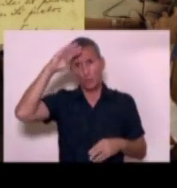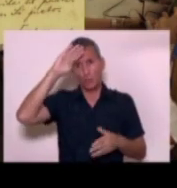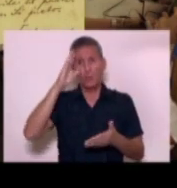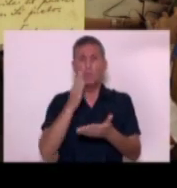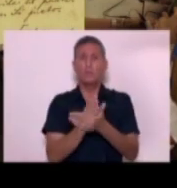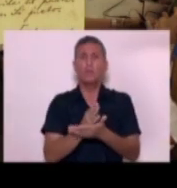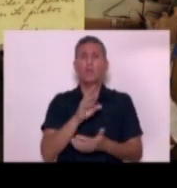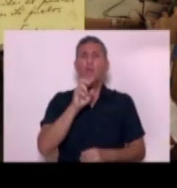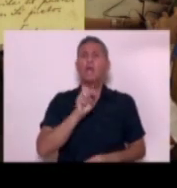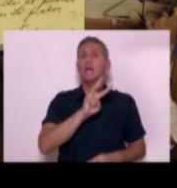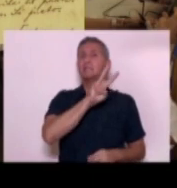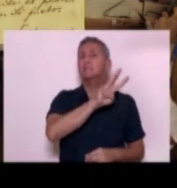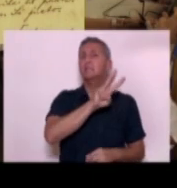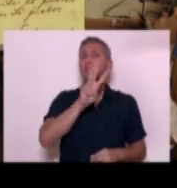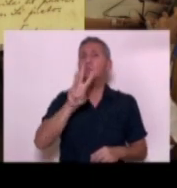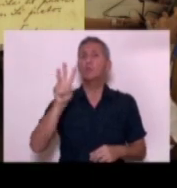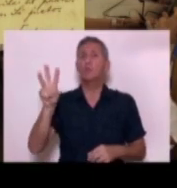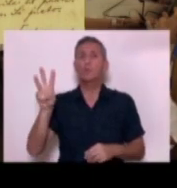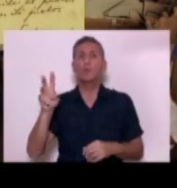dirección